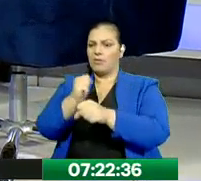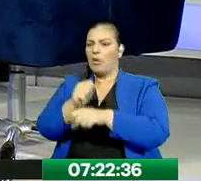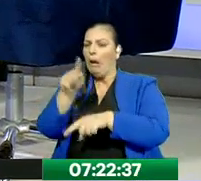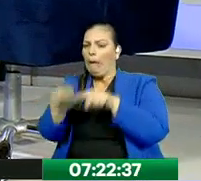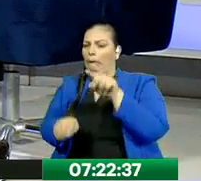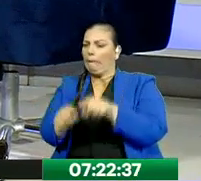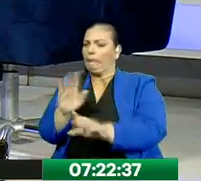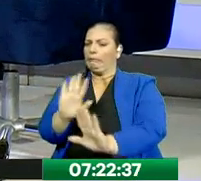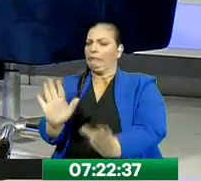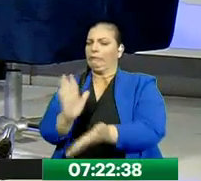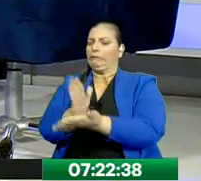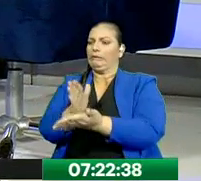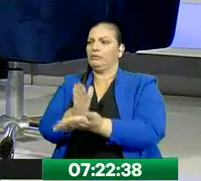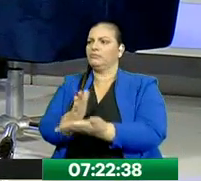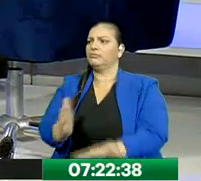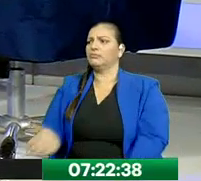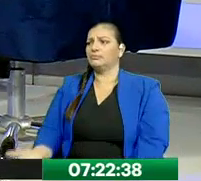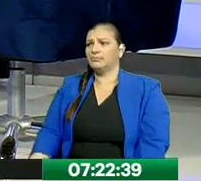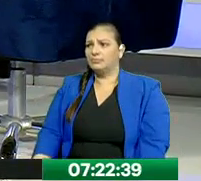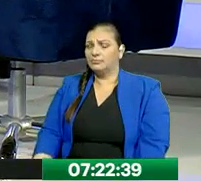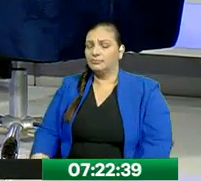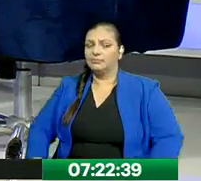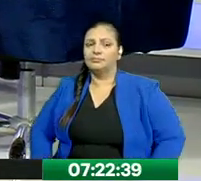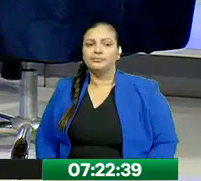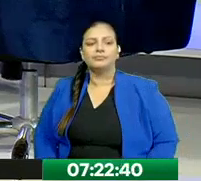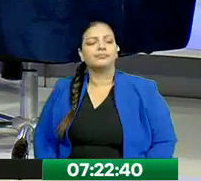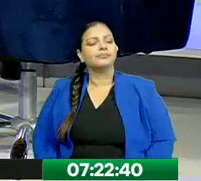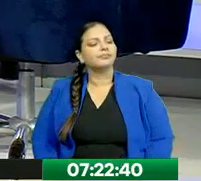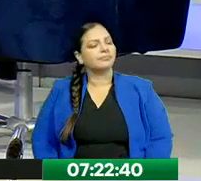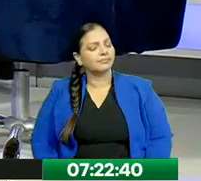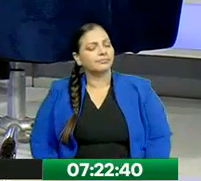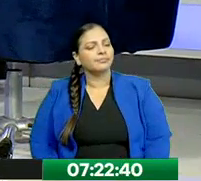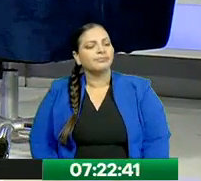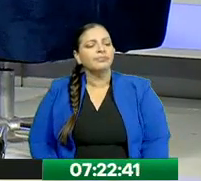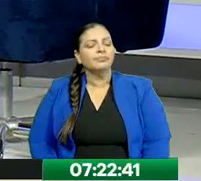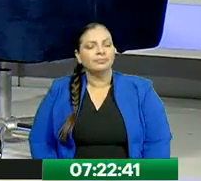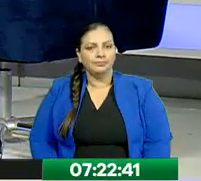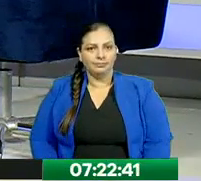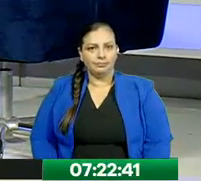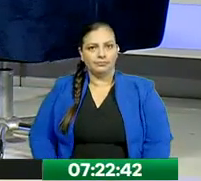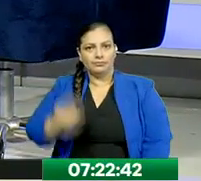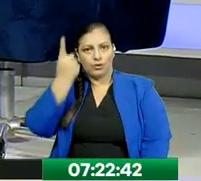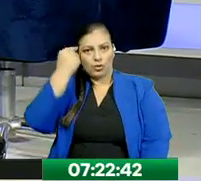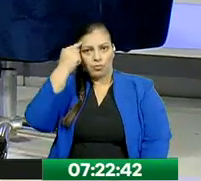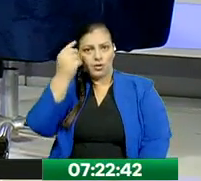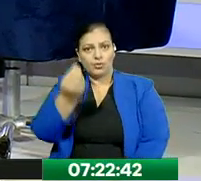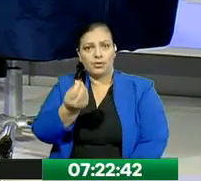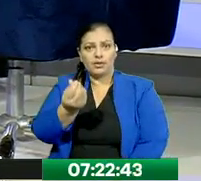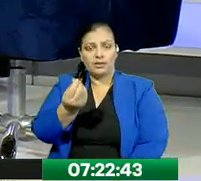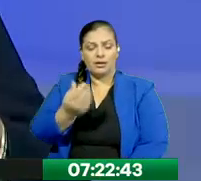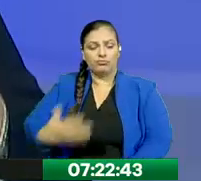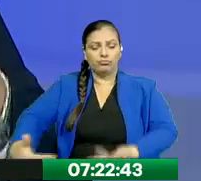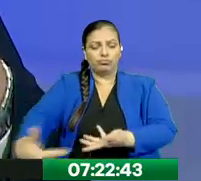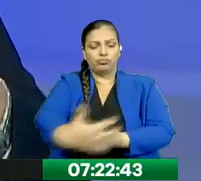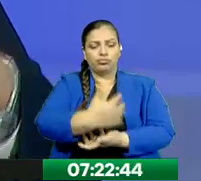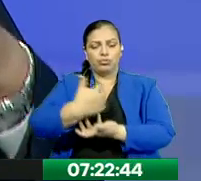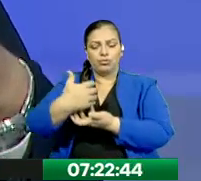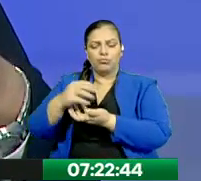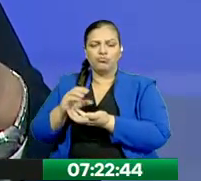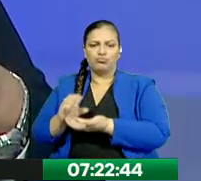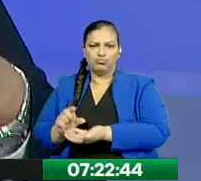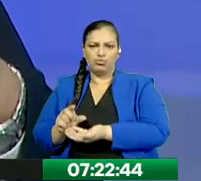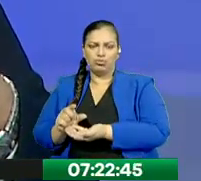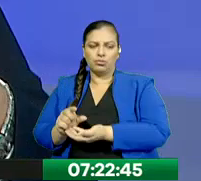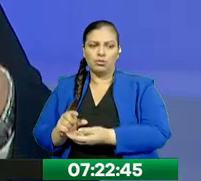complicado bajar el gasto. Entonces, tenemos que ir por el lado del presupuesto, al lado de los ingresos. O sea, ¿qué nosotros hemos planteado? Que, por ejemplo, el